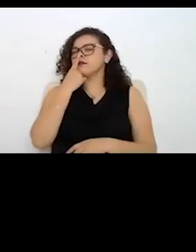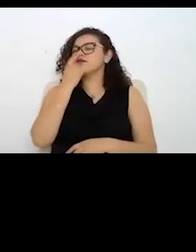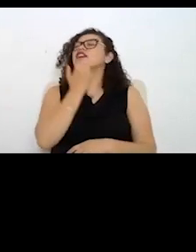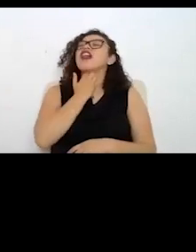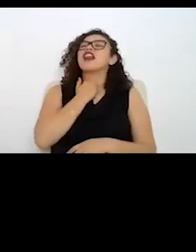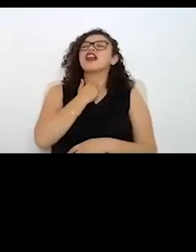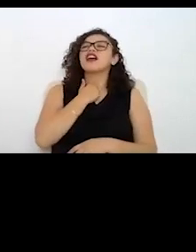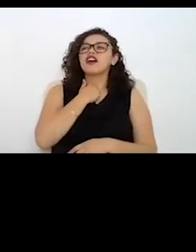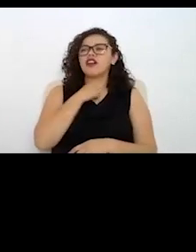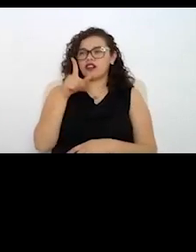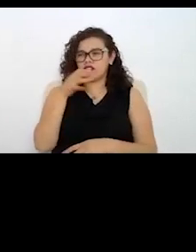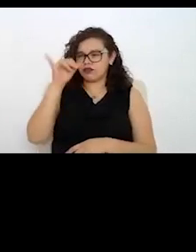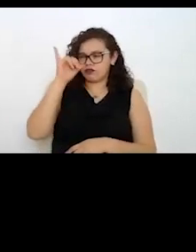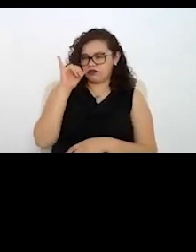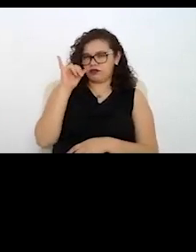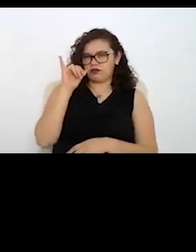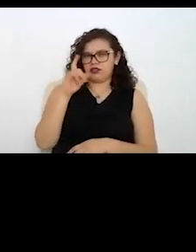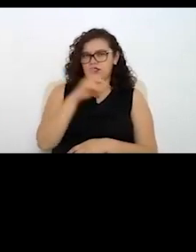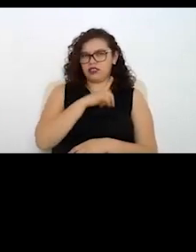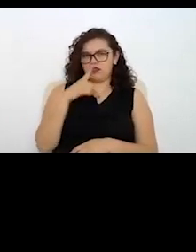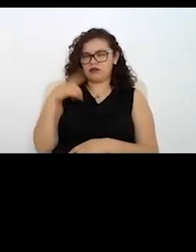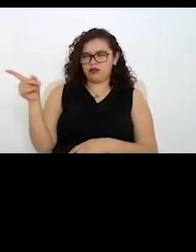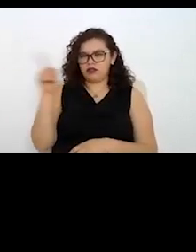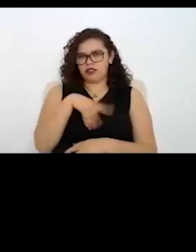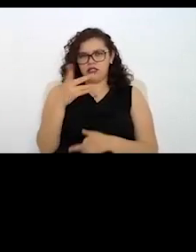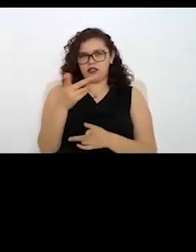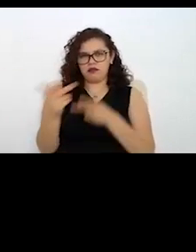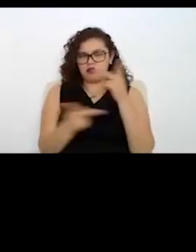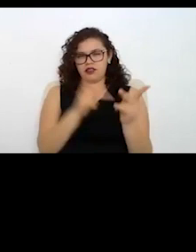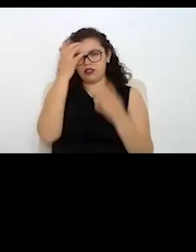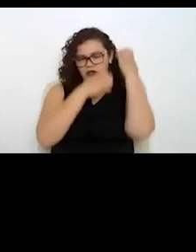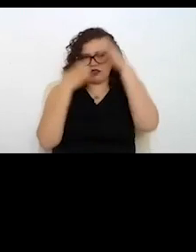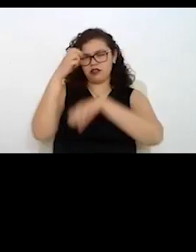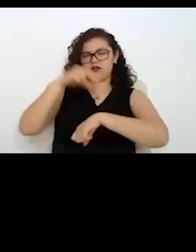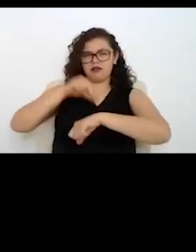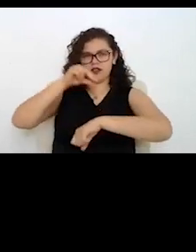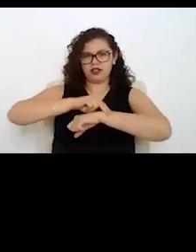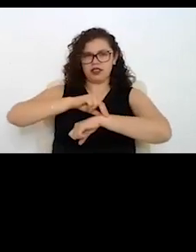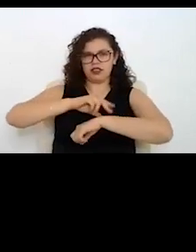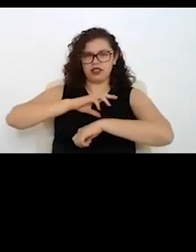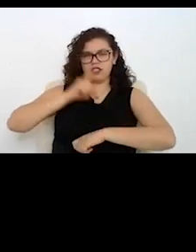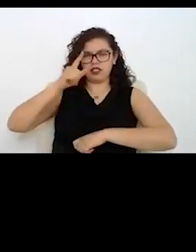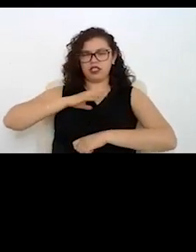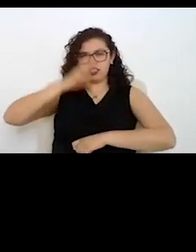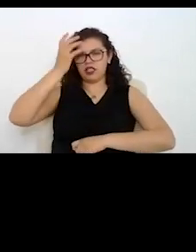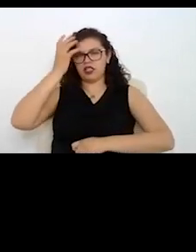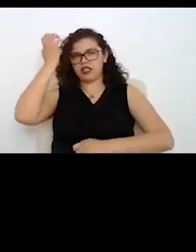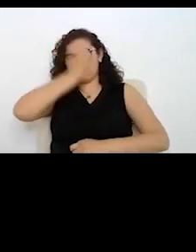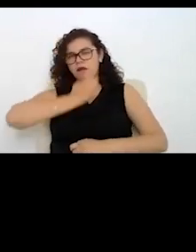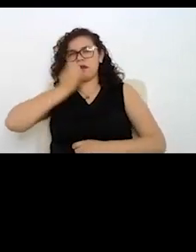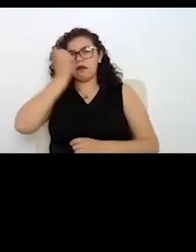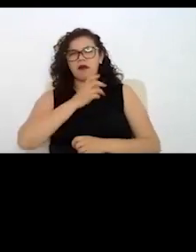alcohol, debemos someterlo a un examen médico que confirme que se encuentra bajo las influencias del alcohol, uno de estos